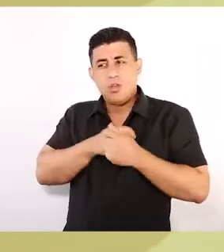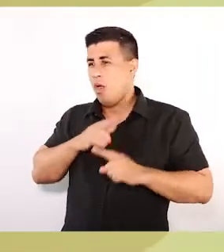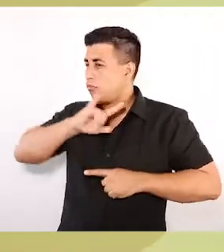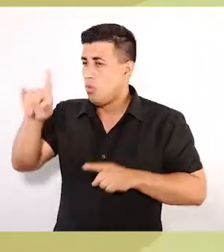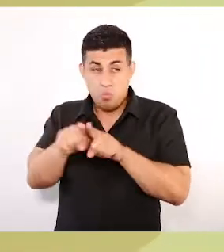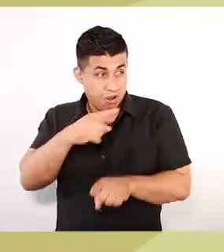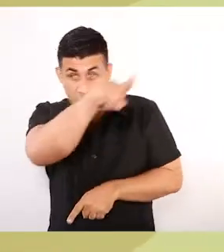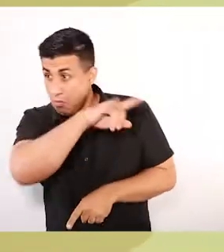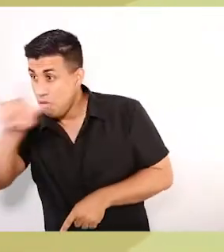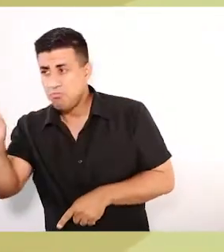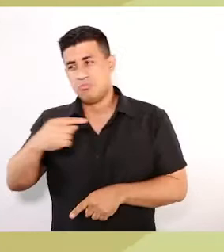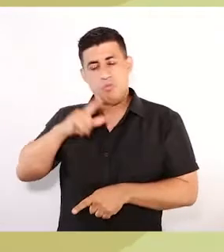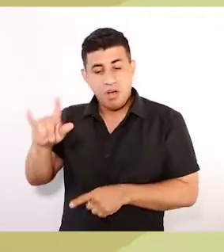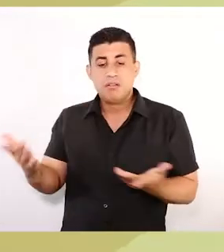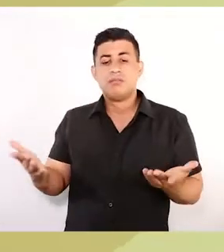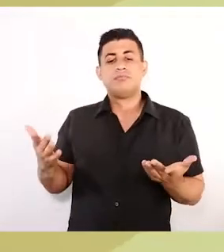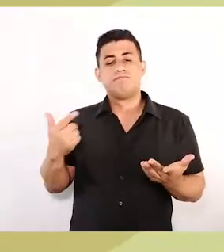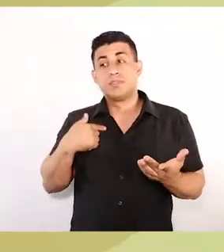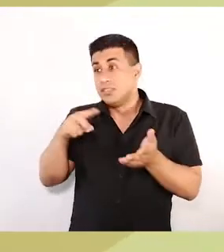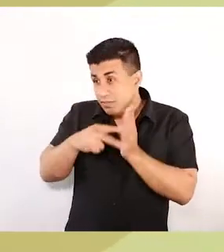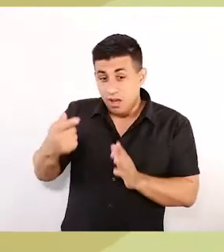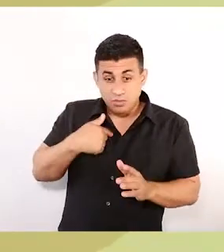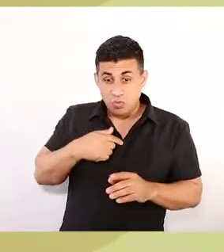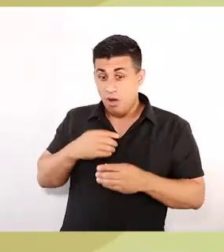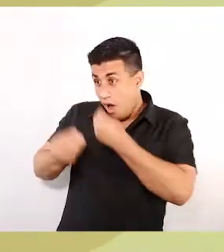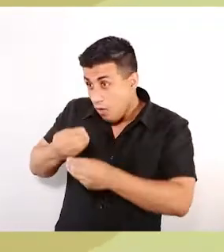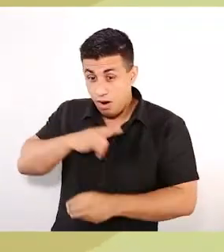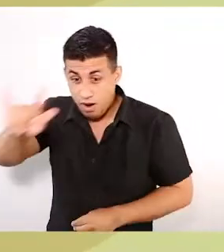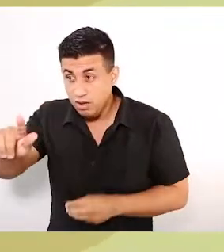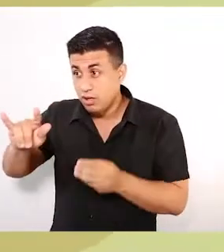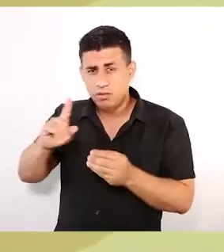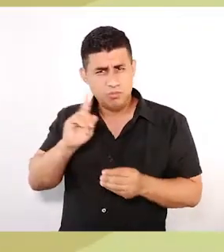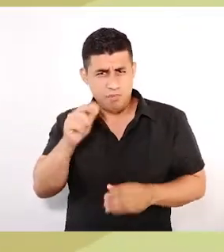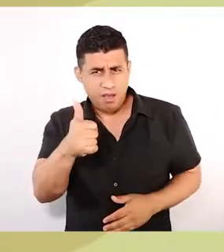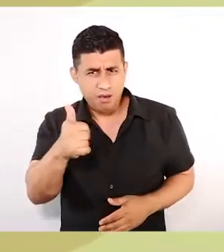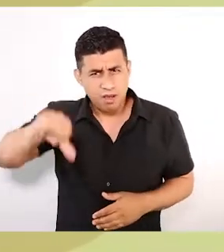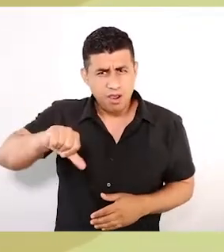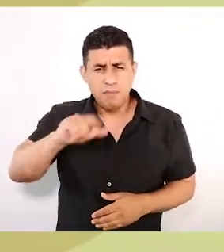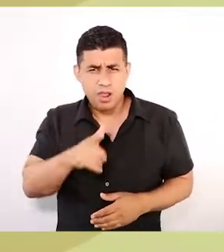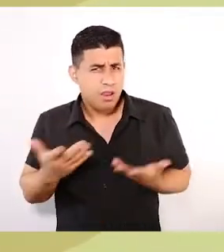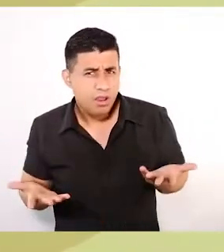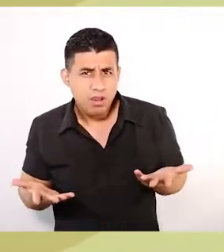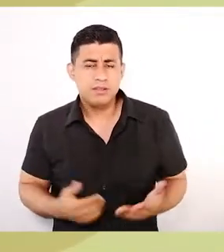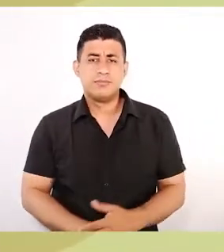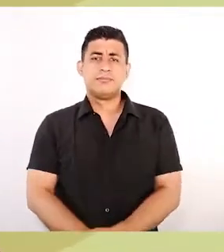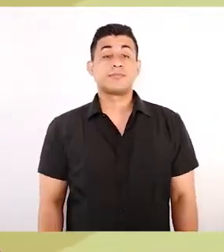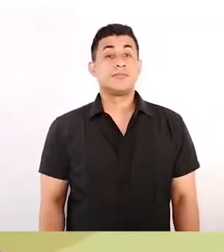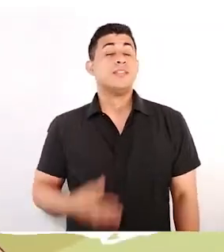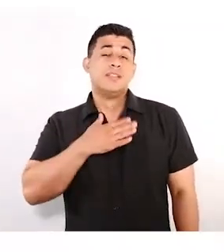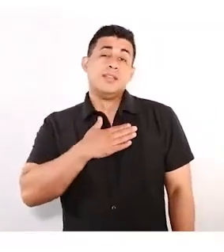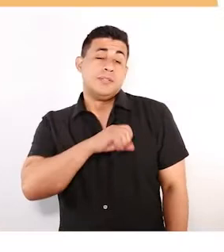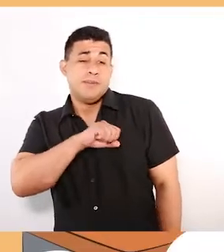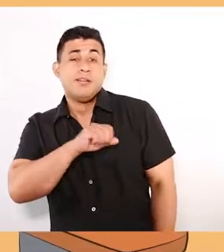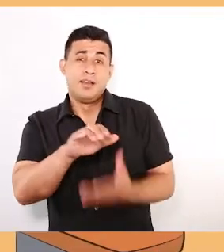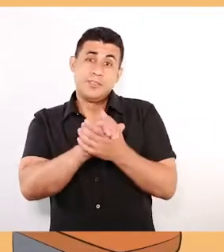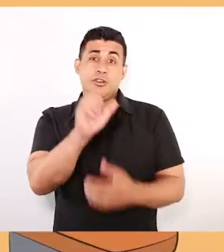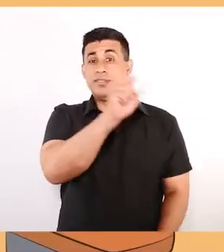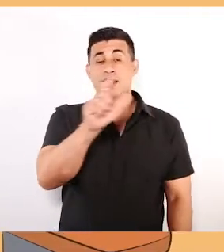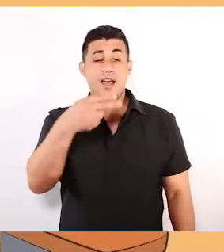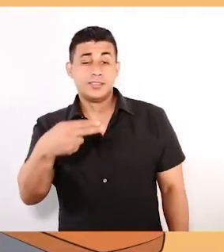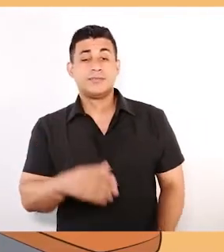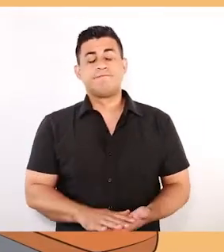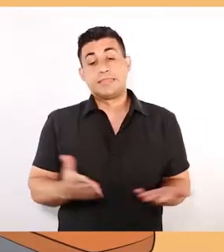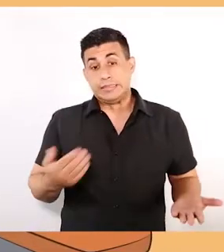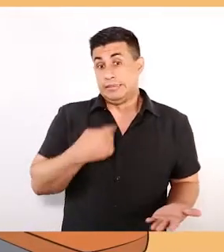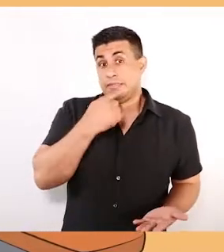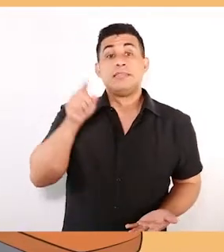para que se dé cuenta de que está equivocada? Que nadie va a amarla como yo, que todo lo hago por amor y que no está mal. Mi pana y